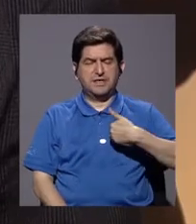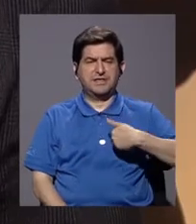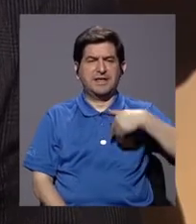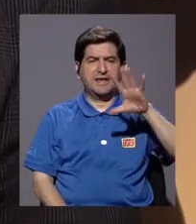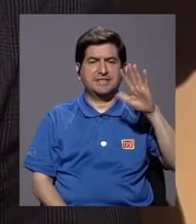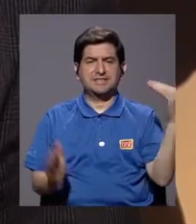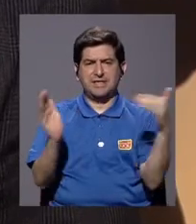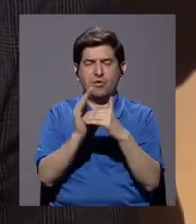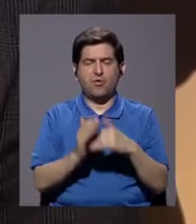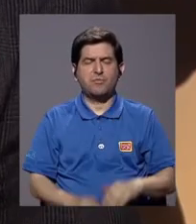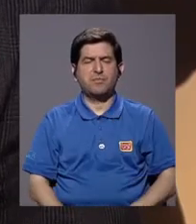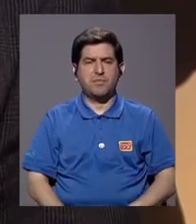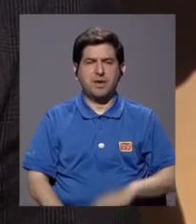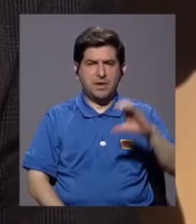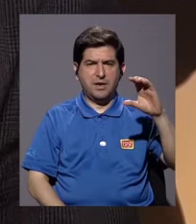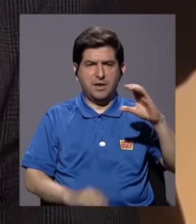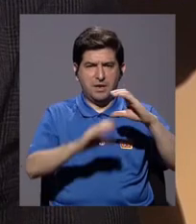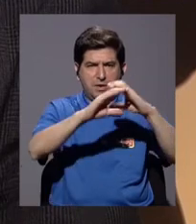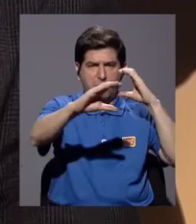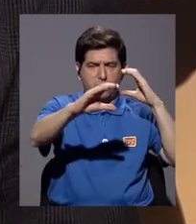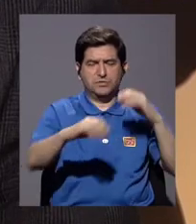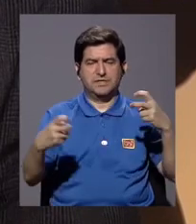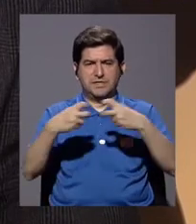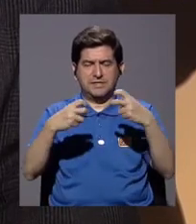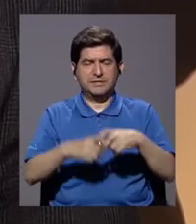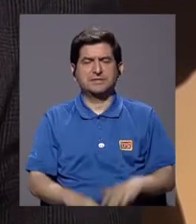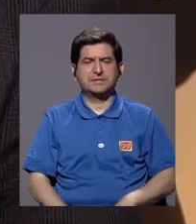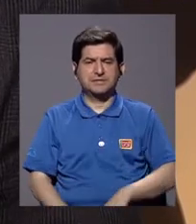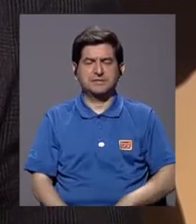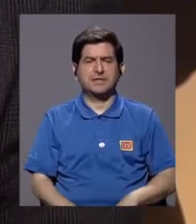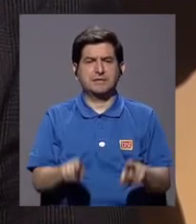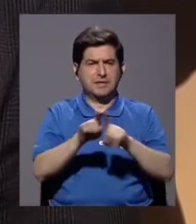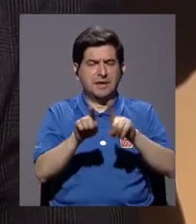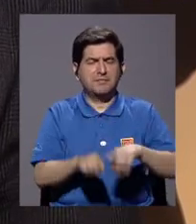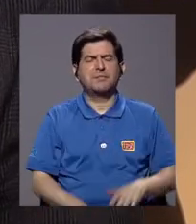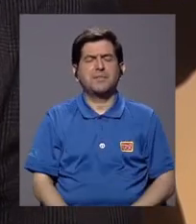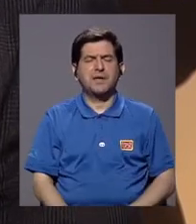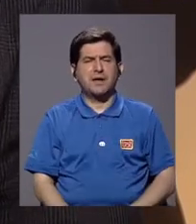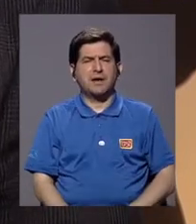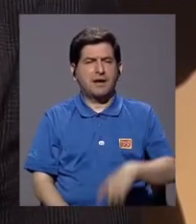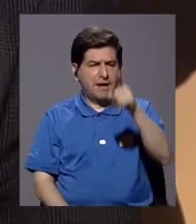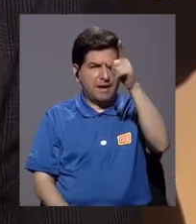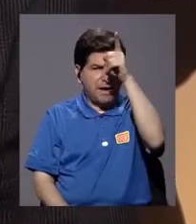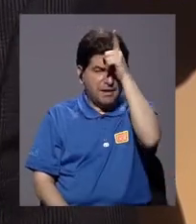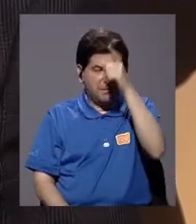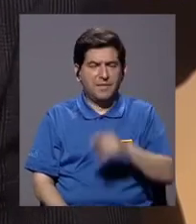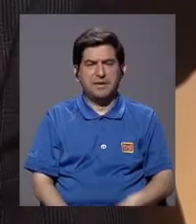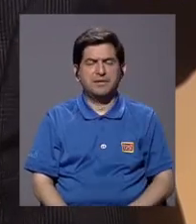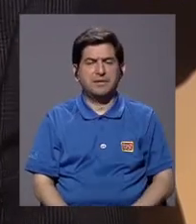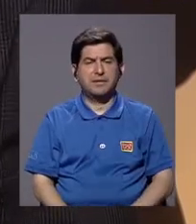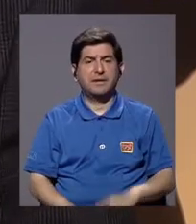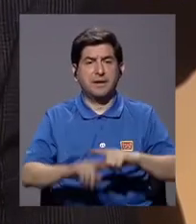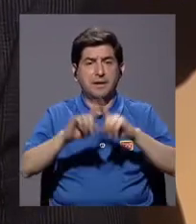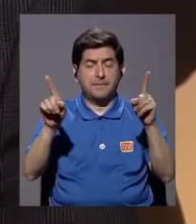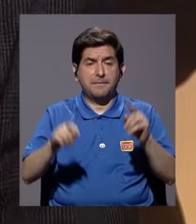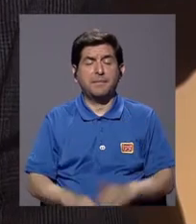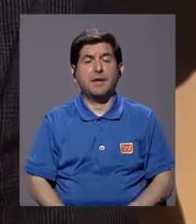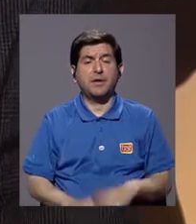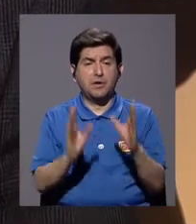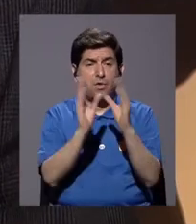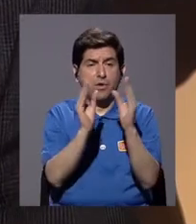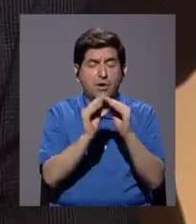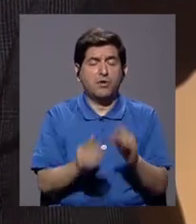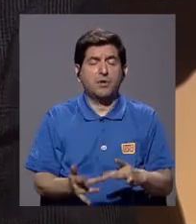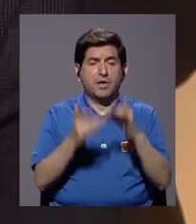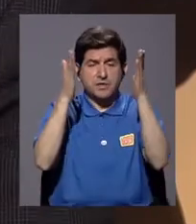eléctricos y Alemania 500 buses eléctricos. Uh-huh. Entonces no es, y según el Congreso de ARECEP que fuimos, ¿verdad?